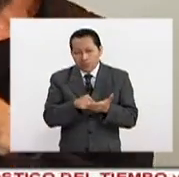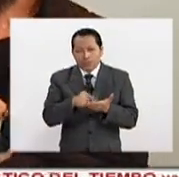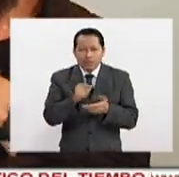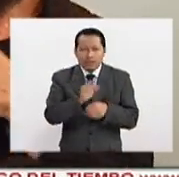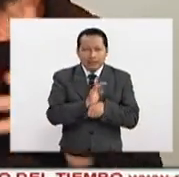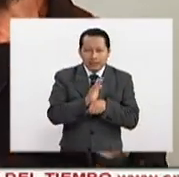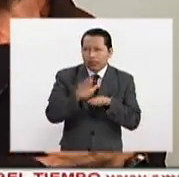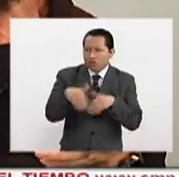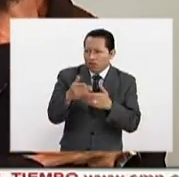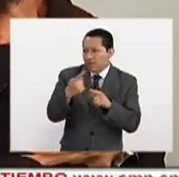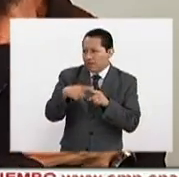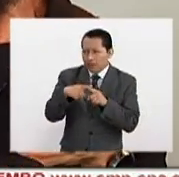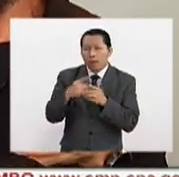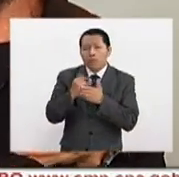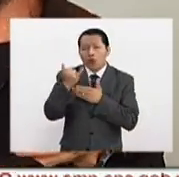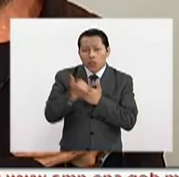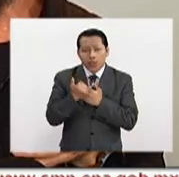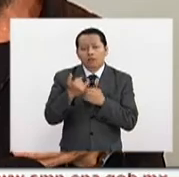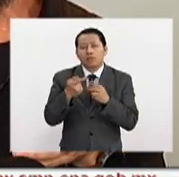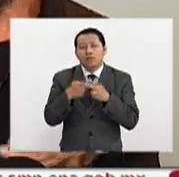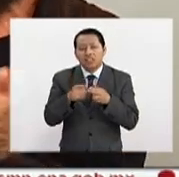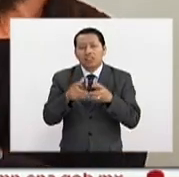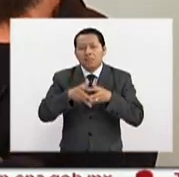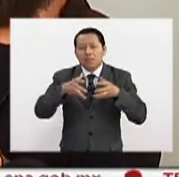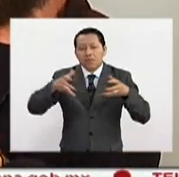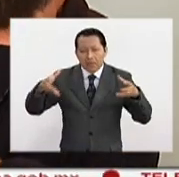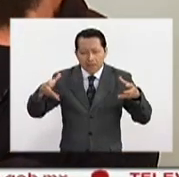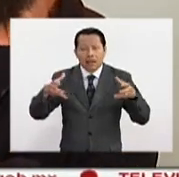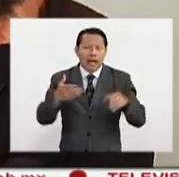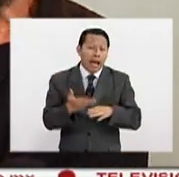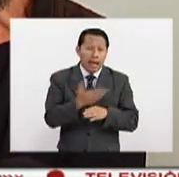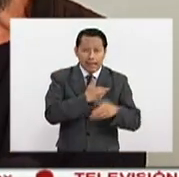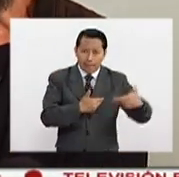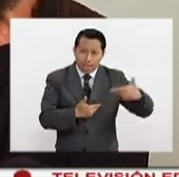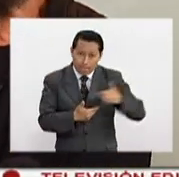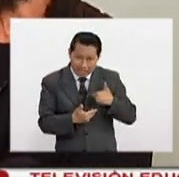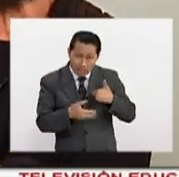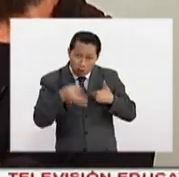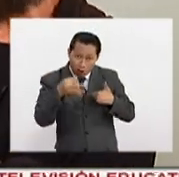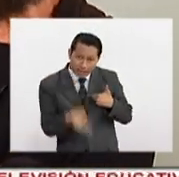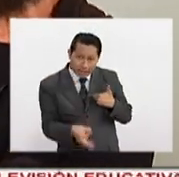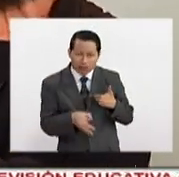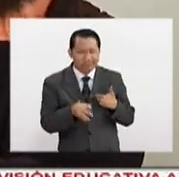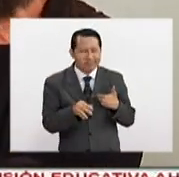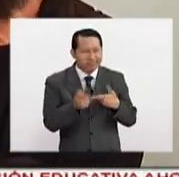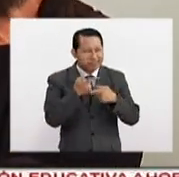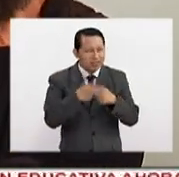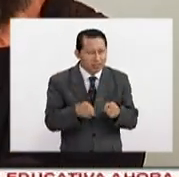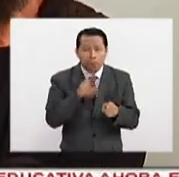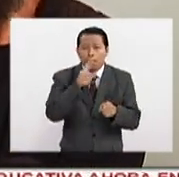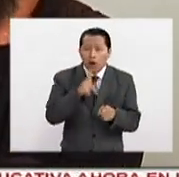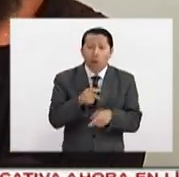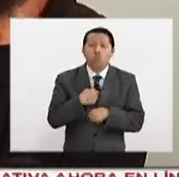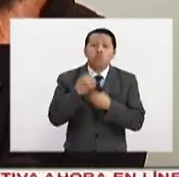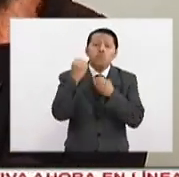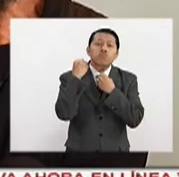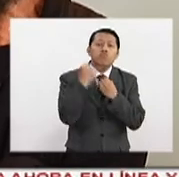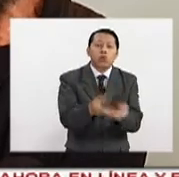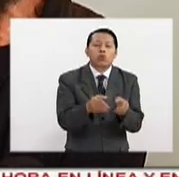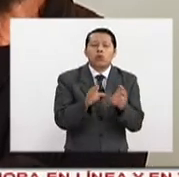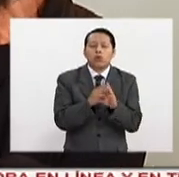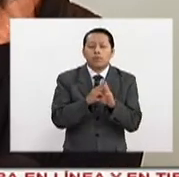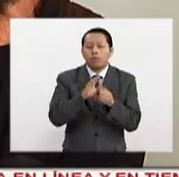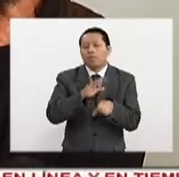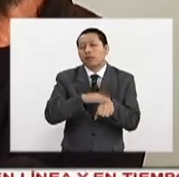libre, y entonces empieza a crecer el proyecto. Pero entonces lo que nos piden originalmente no era eso, trabajamos para regresarle a la ciudad un poco